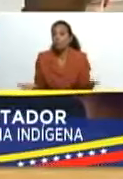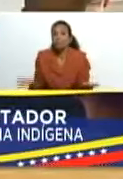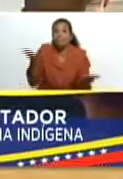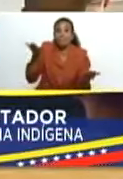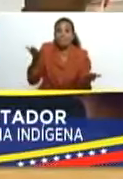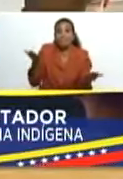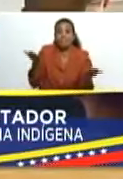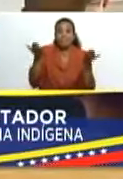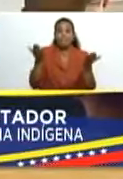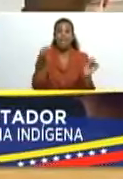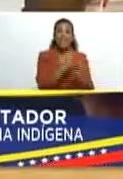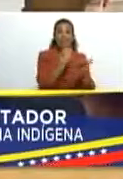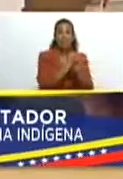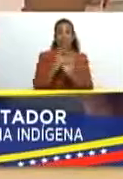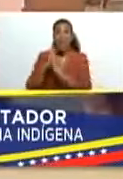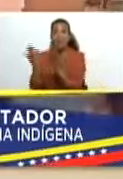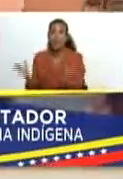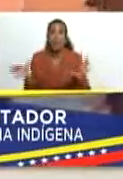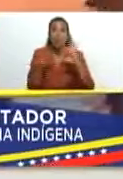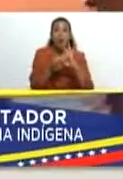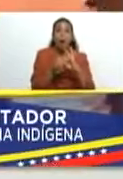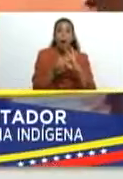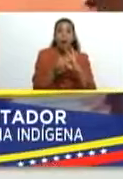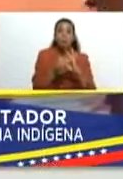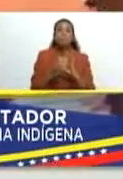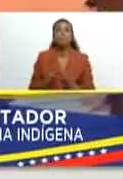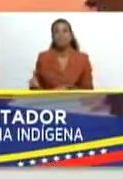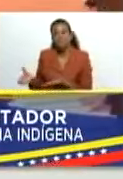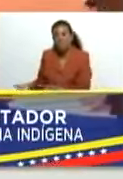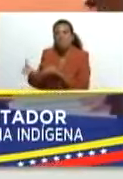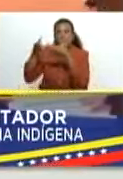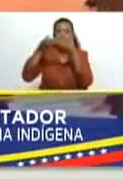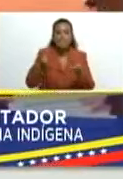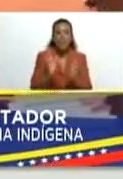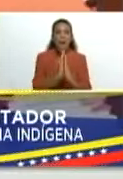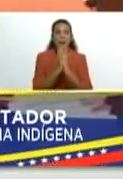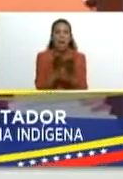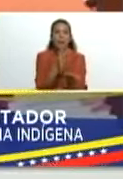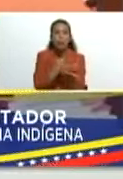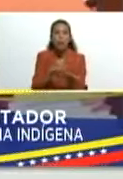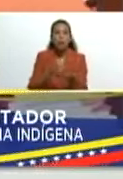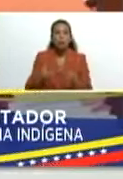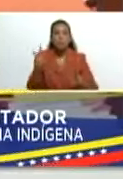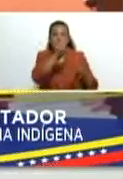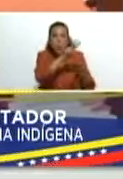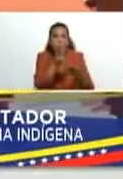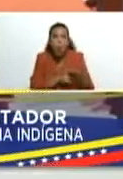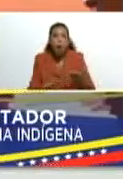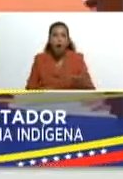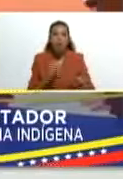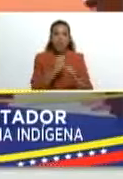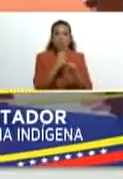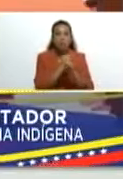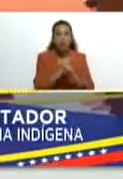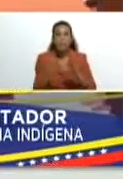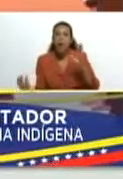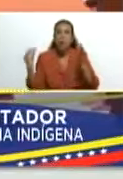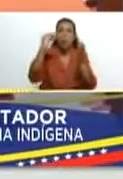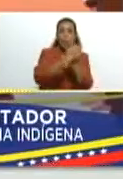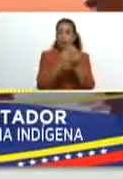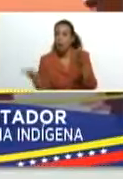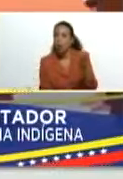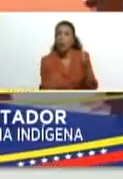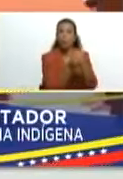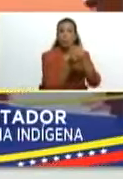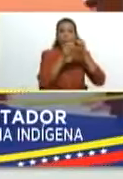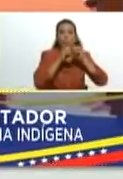se encaraman, y nosotros hemos decidido encaramarnos en la ola gigante de las redes sociales